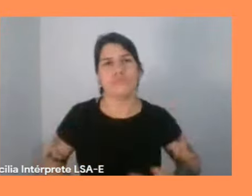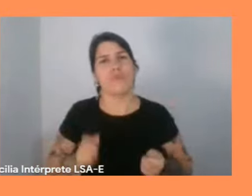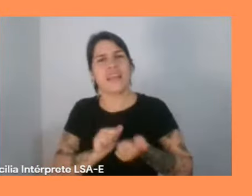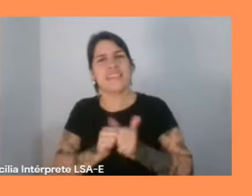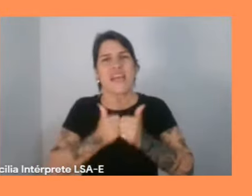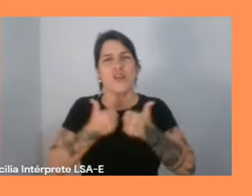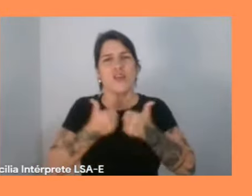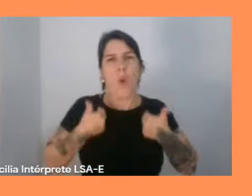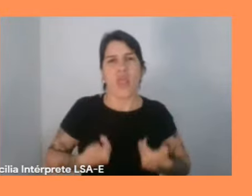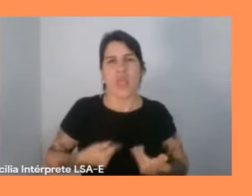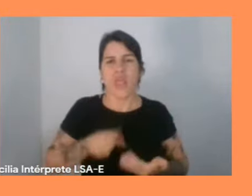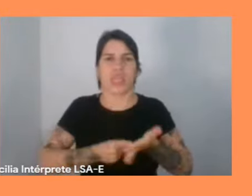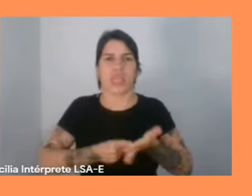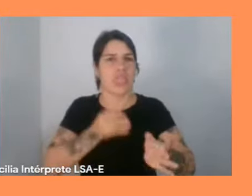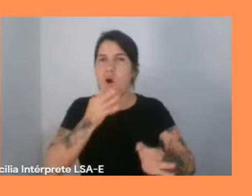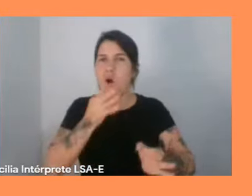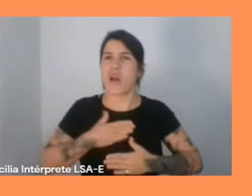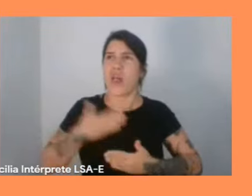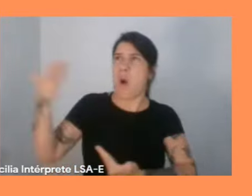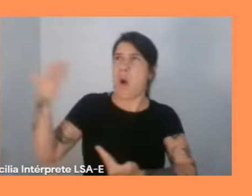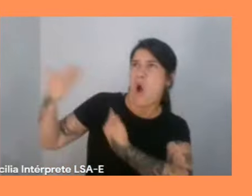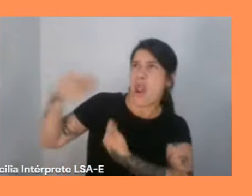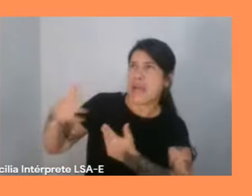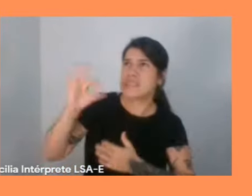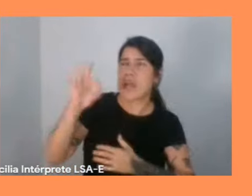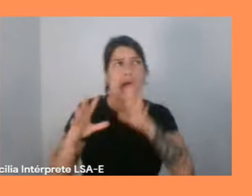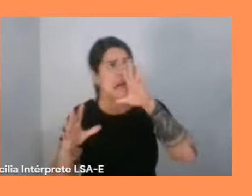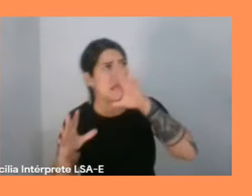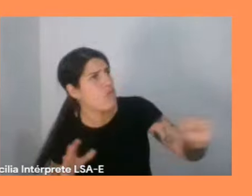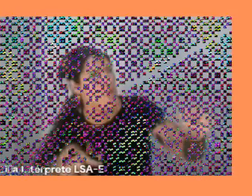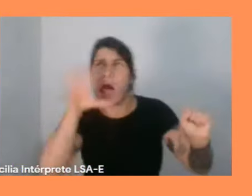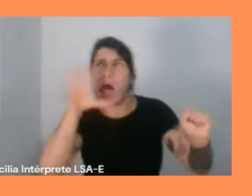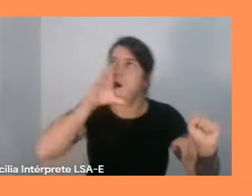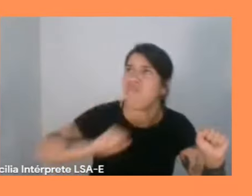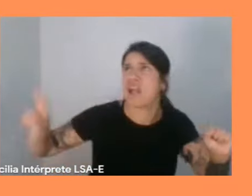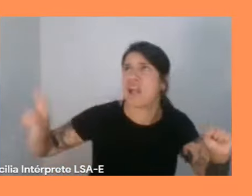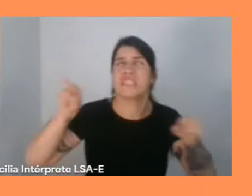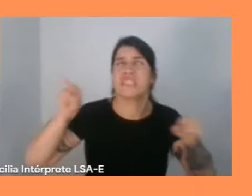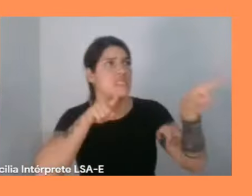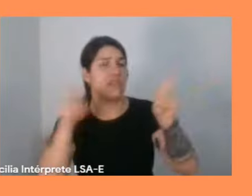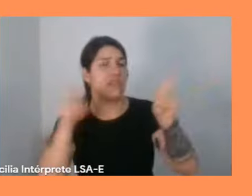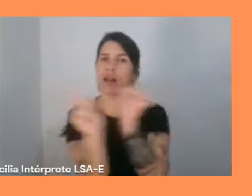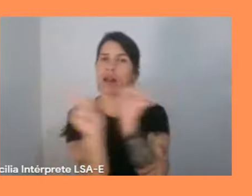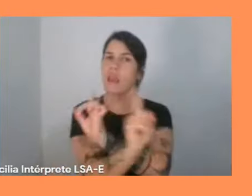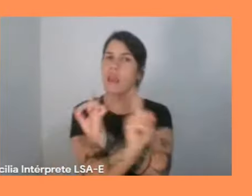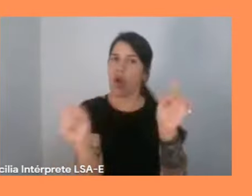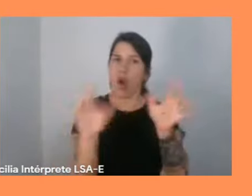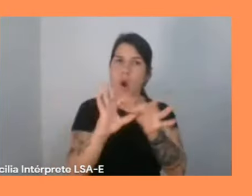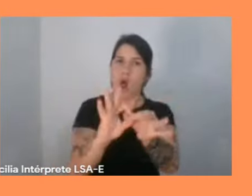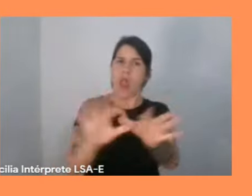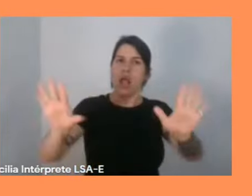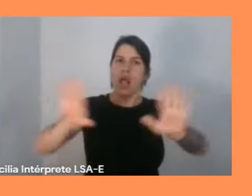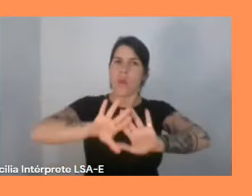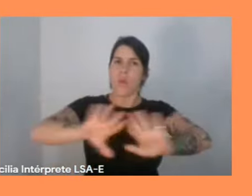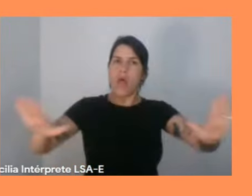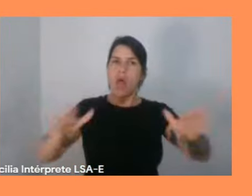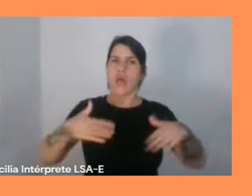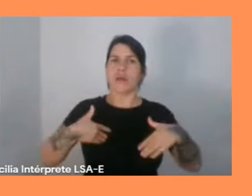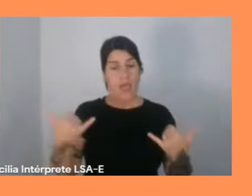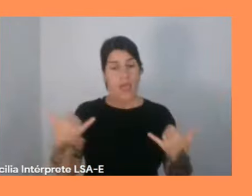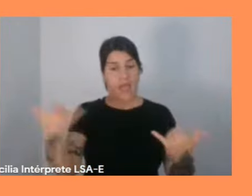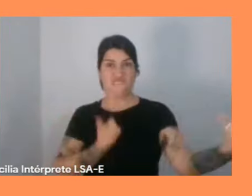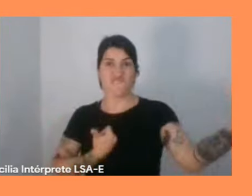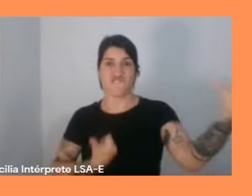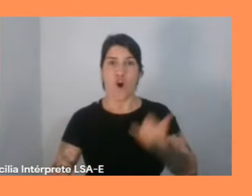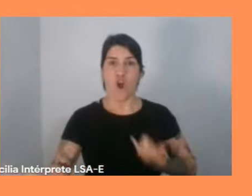coacciones, guiadas por la información, el conocimiento certero, orientadas en la responsabilidad y